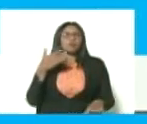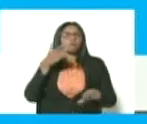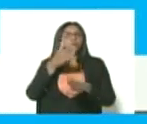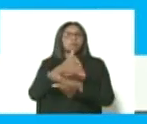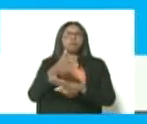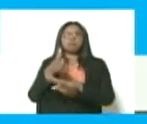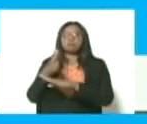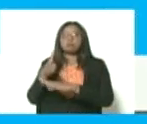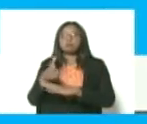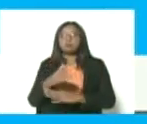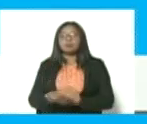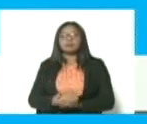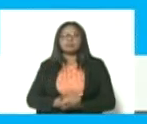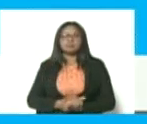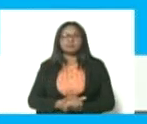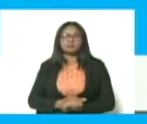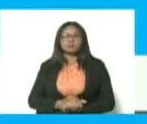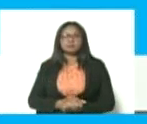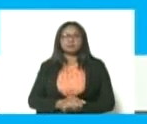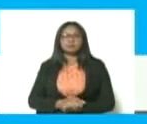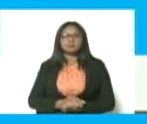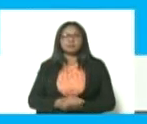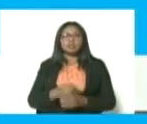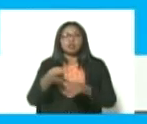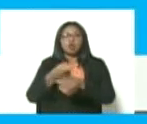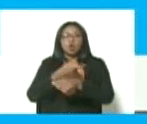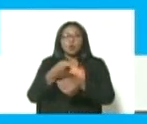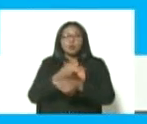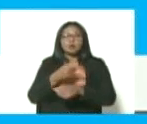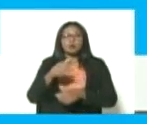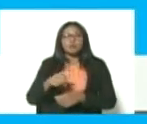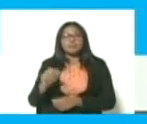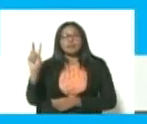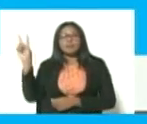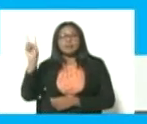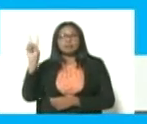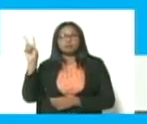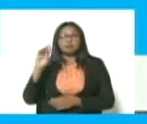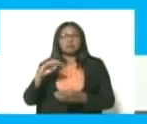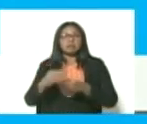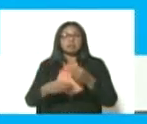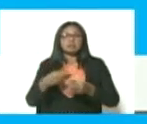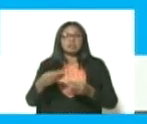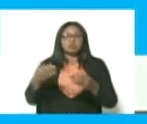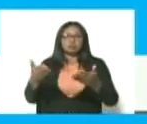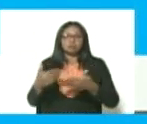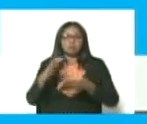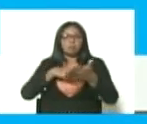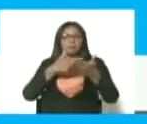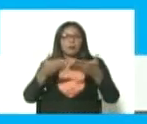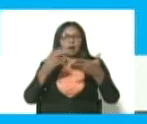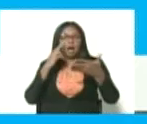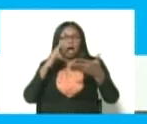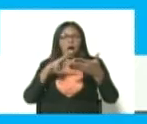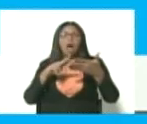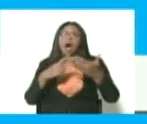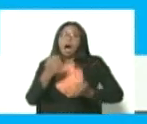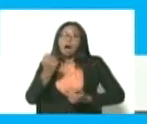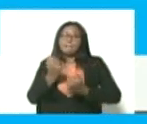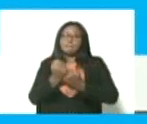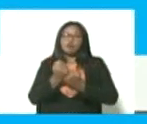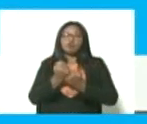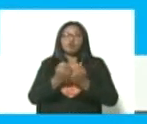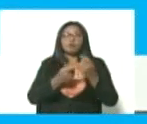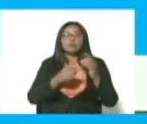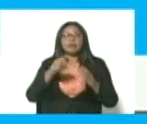dirigió su agenda. El gobierno legítimo de Venezuela lo que hizo fue recibirla, prestarle el apoyo protocolar